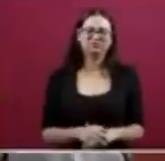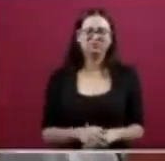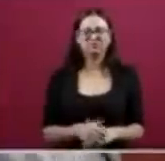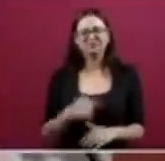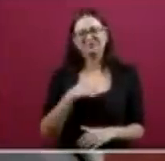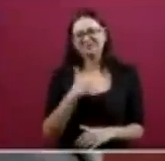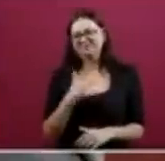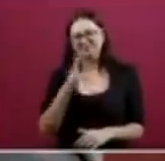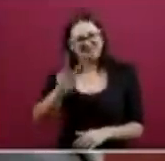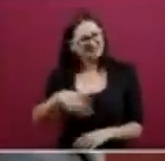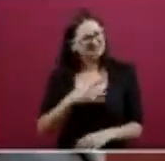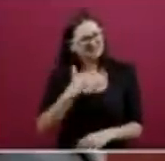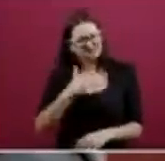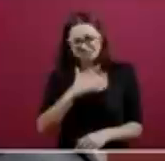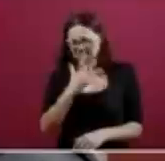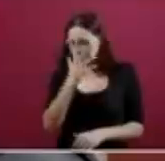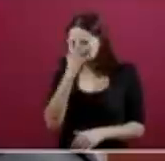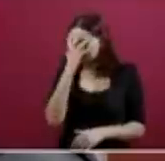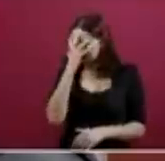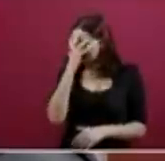pena,